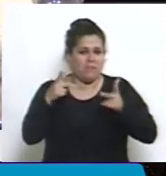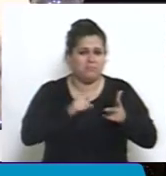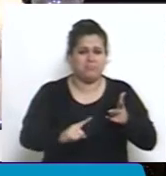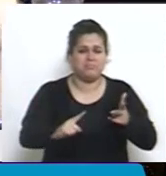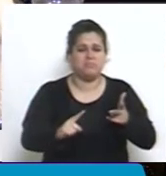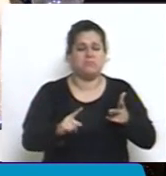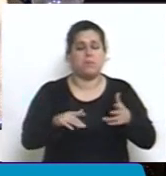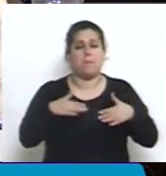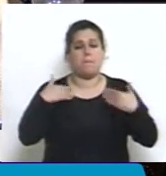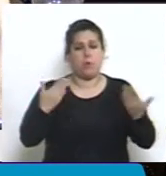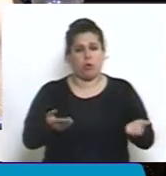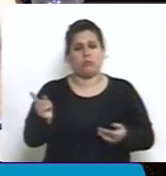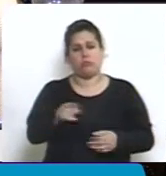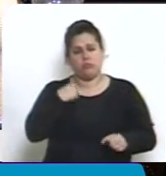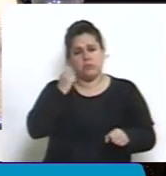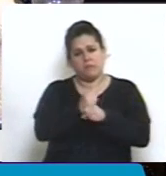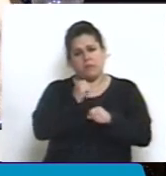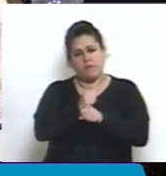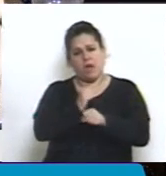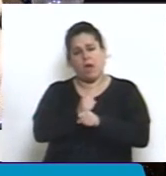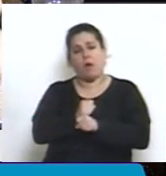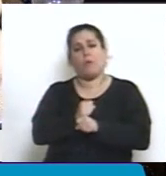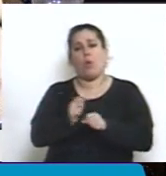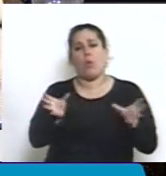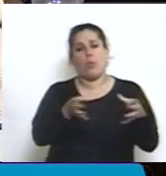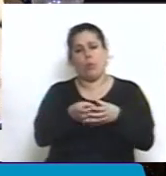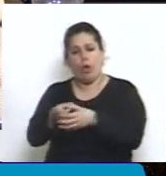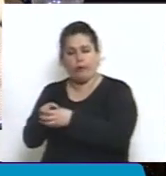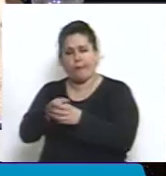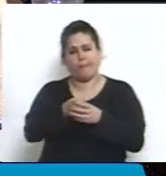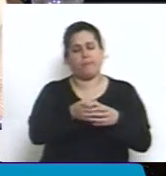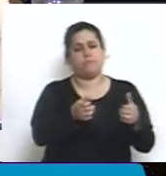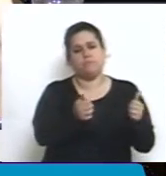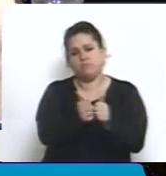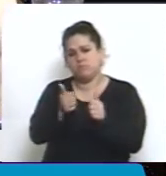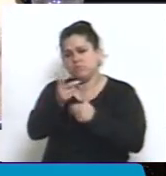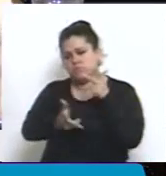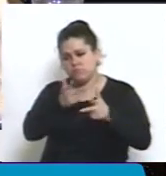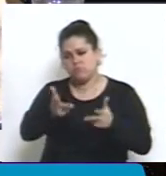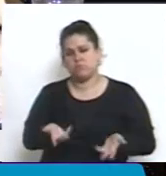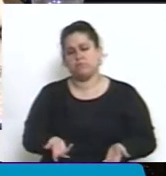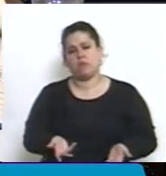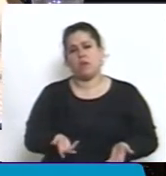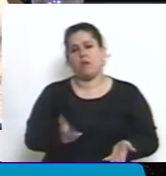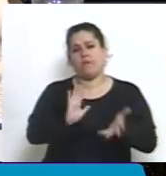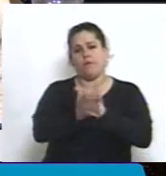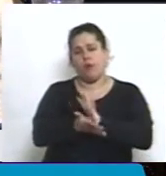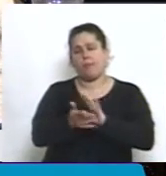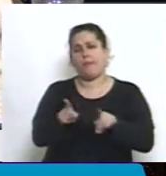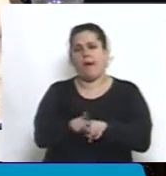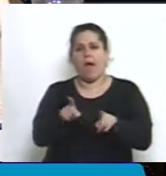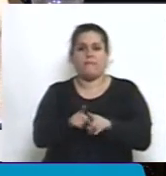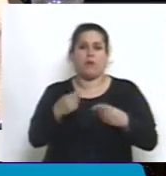eso hemos trabajado en común todos los bloques y hemos encontrado una manera de